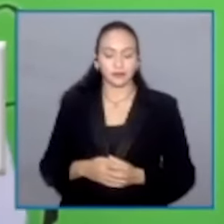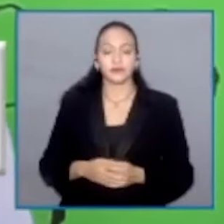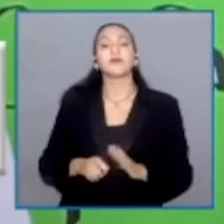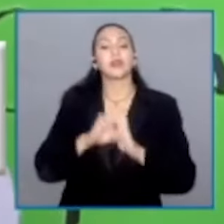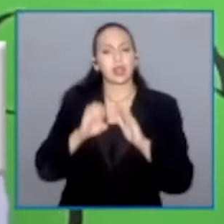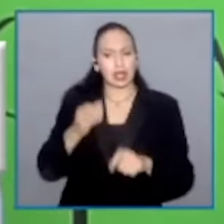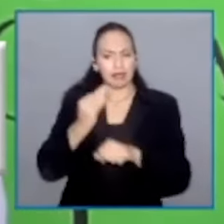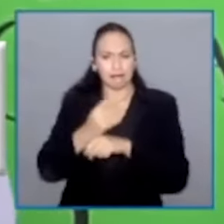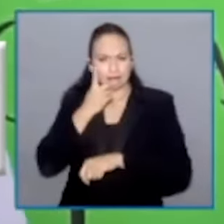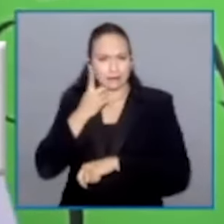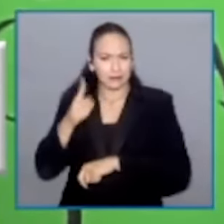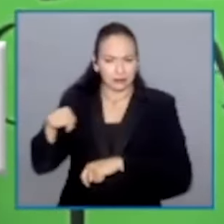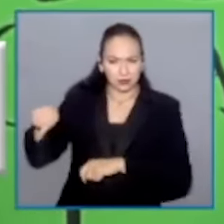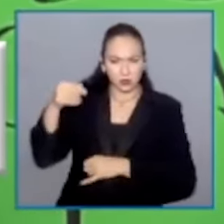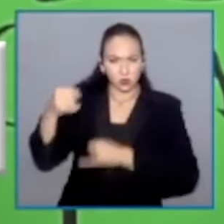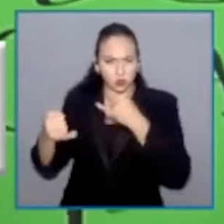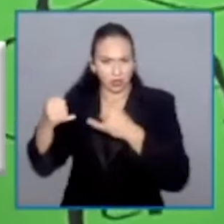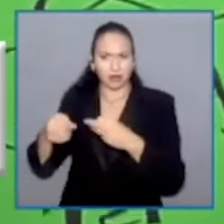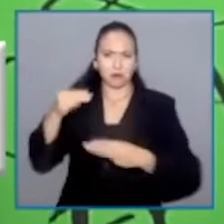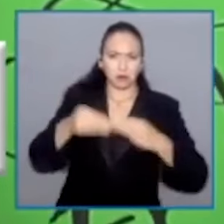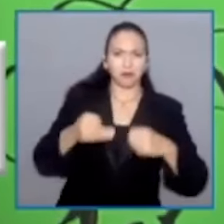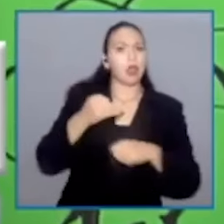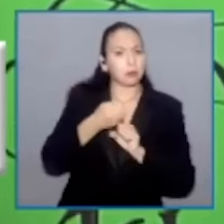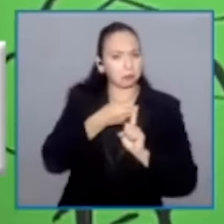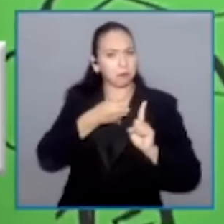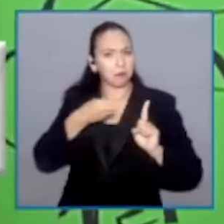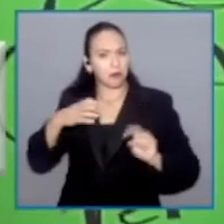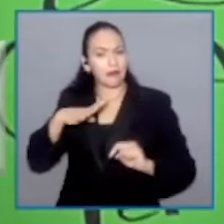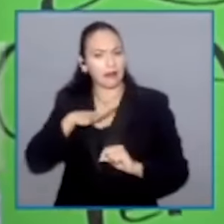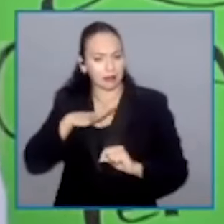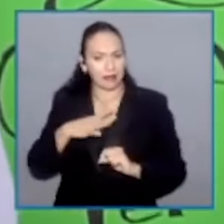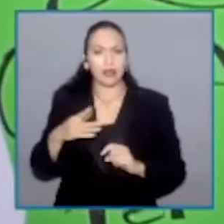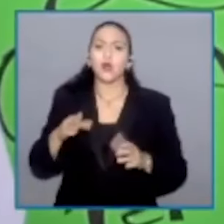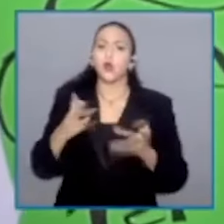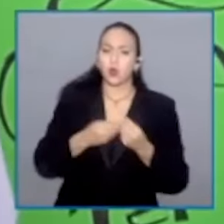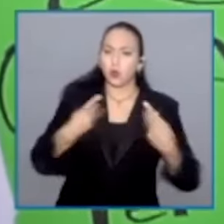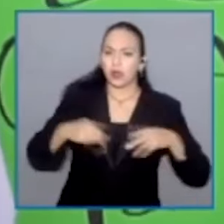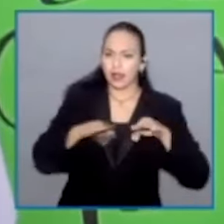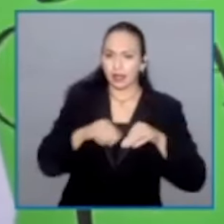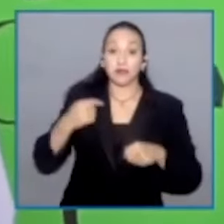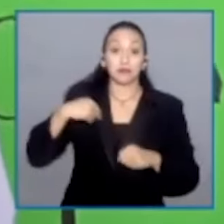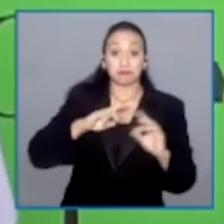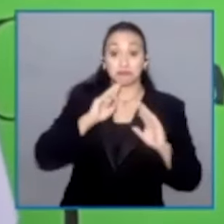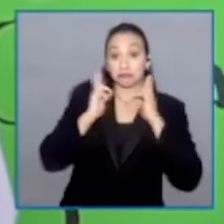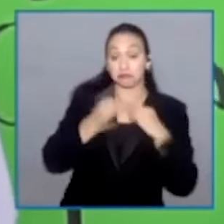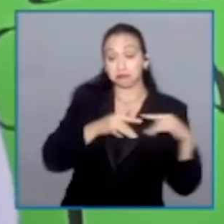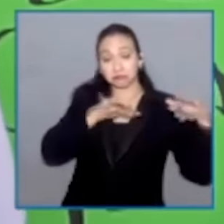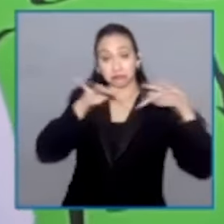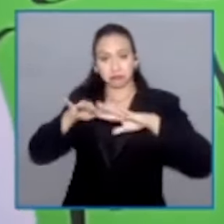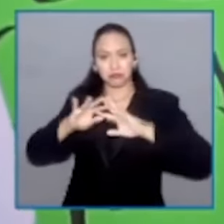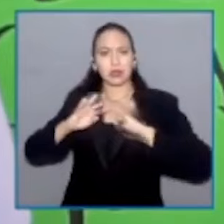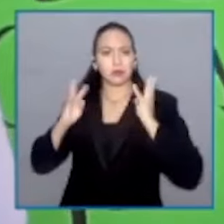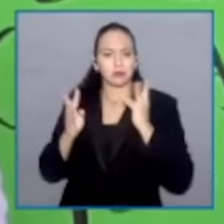jurisdiccionales, jueces, juezas, magistrados y magistradas, con la base trabajadora que estamos aquí en paro de labores